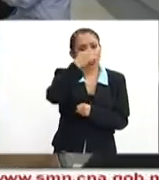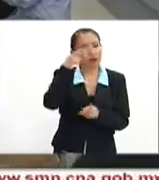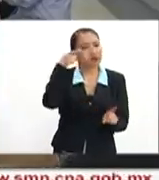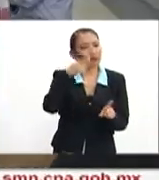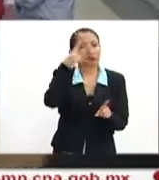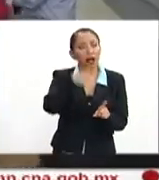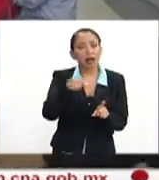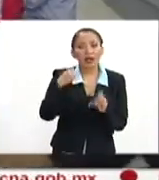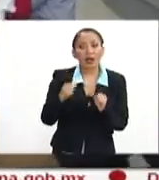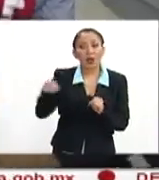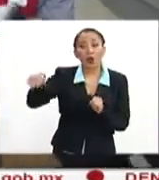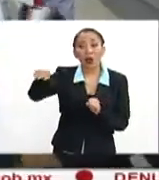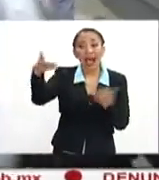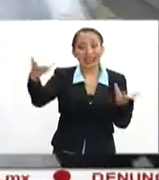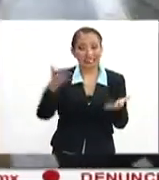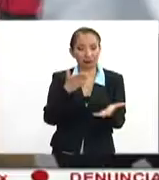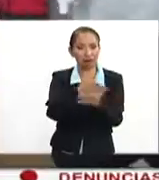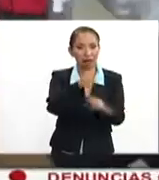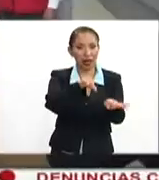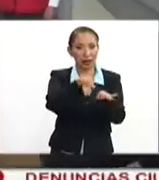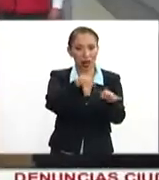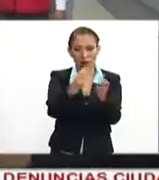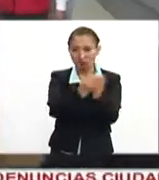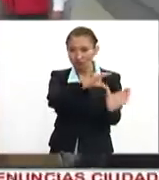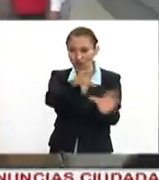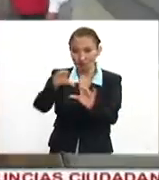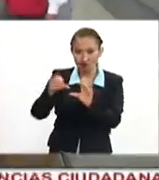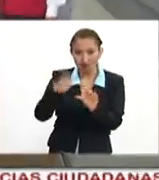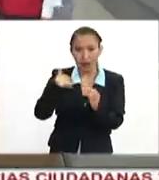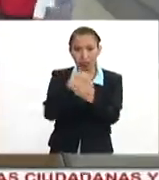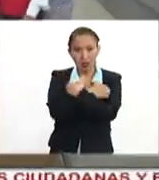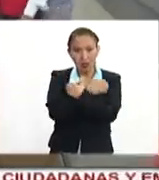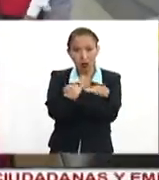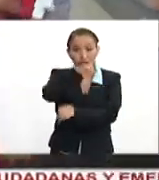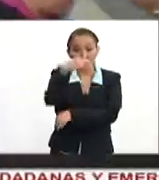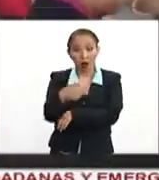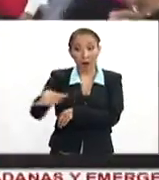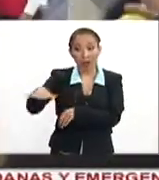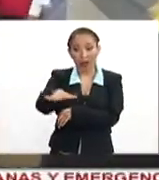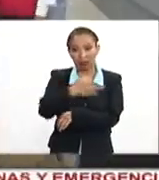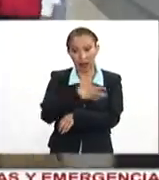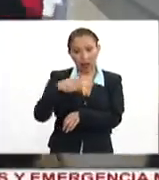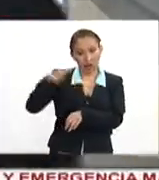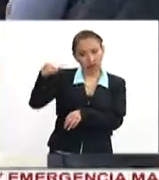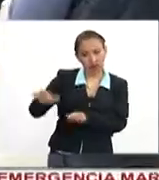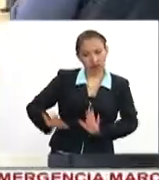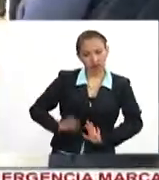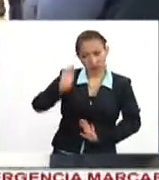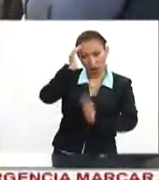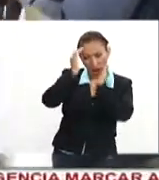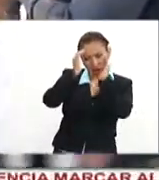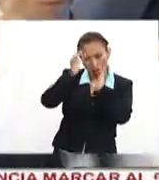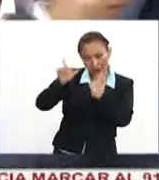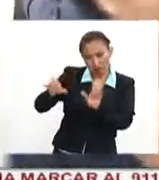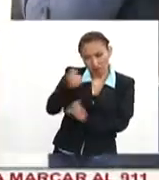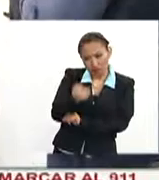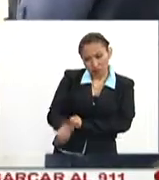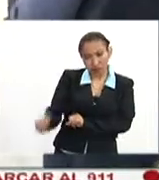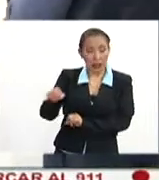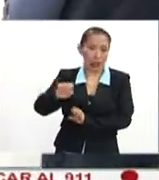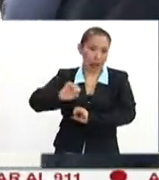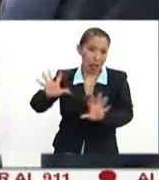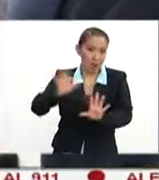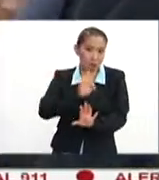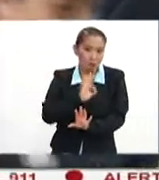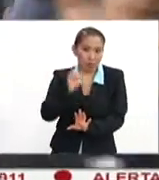el propósito de asegurar que quienes realizan funciones de docencia en la educación obligatoria cuenten con los conocimientos, aptitudes y, por